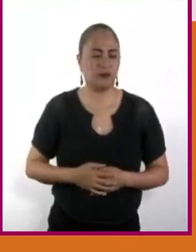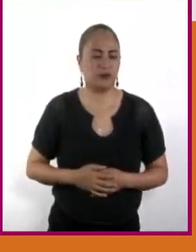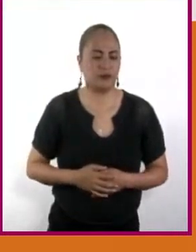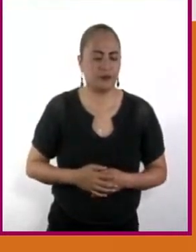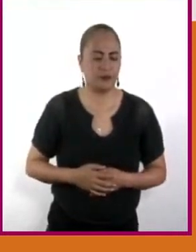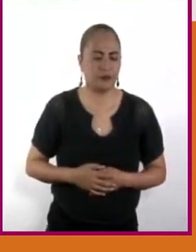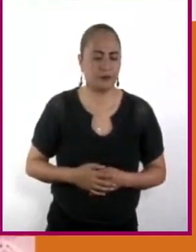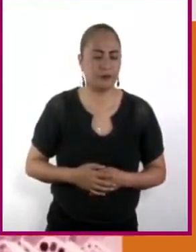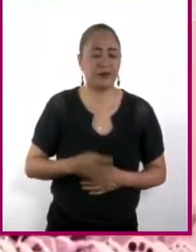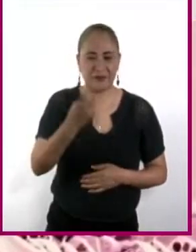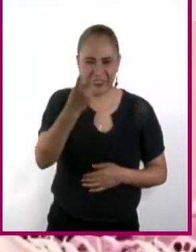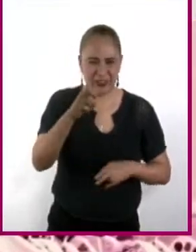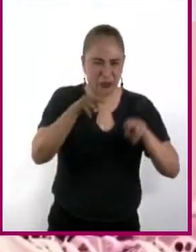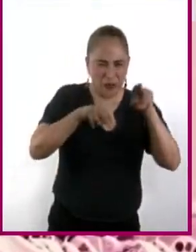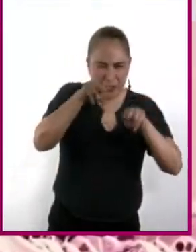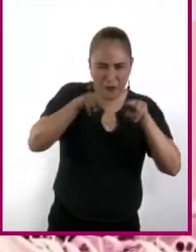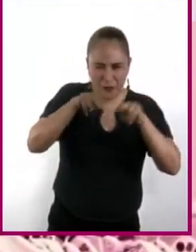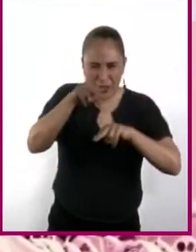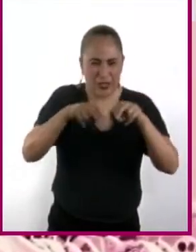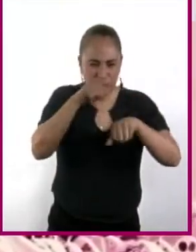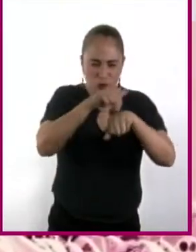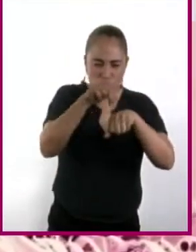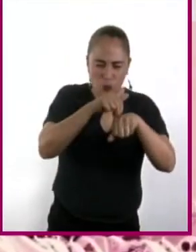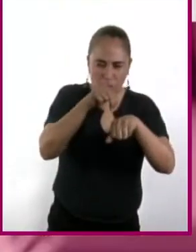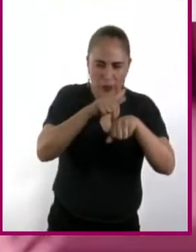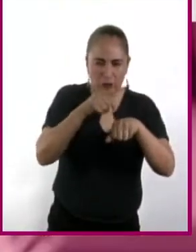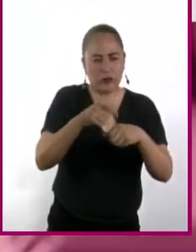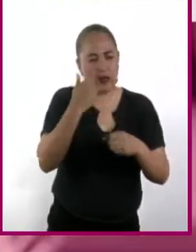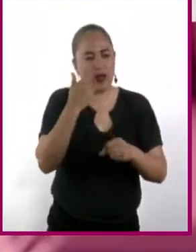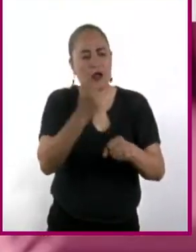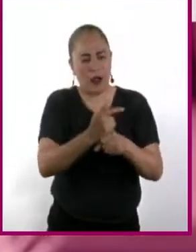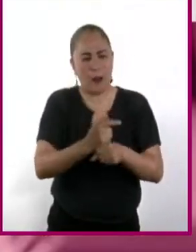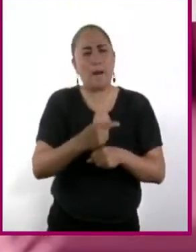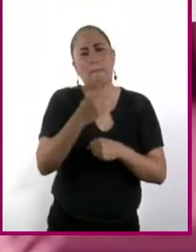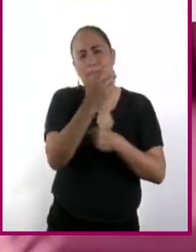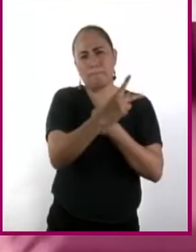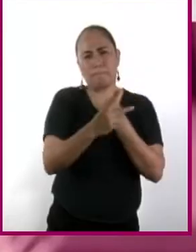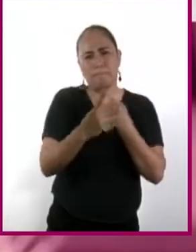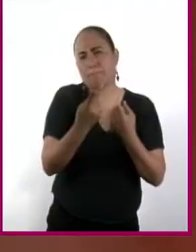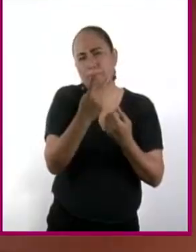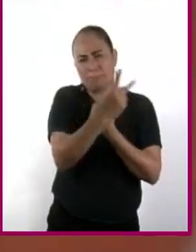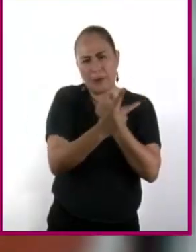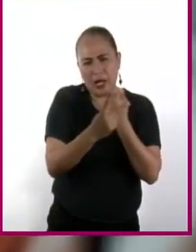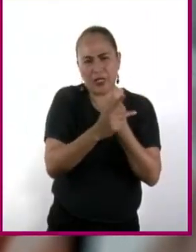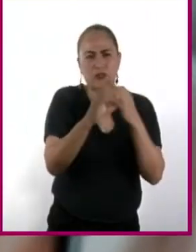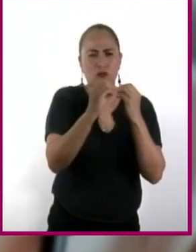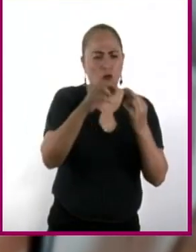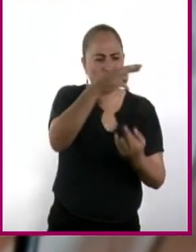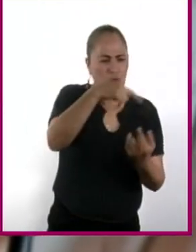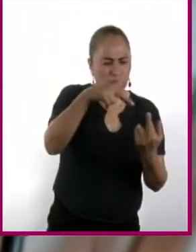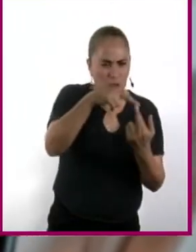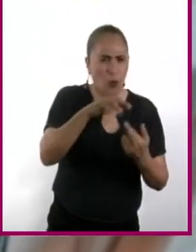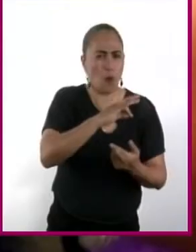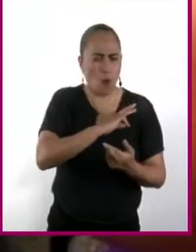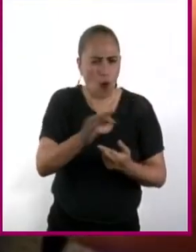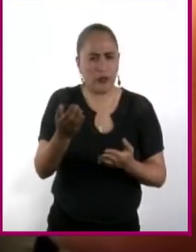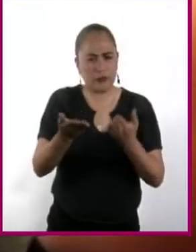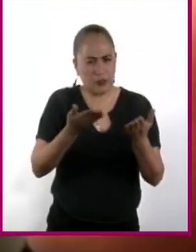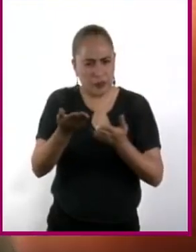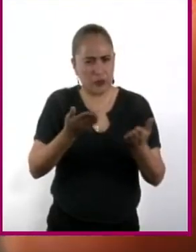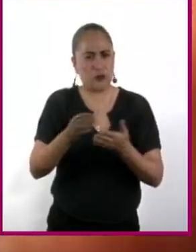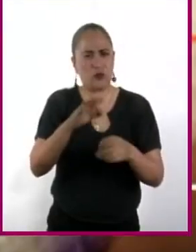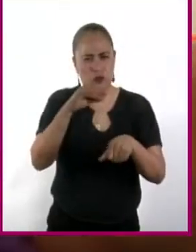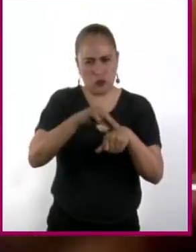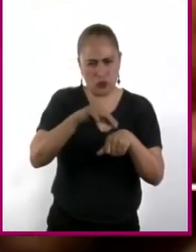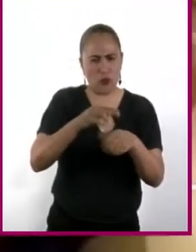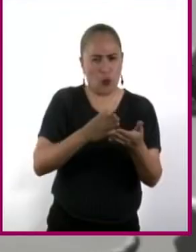Estas mediciones permiten conocer si los habitantes de un país o una región tienen acceso a servicios médicos, cómo es